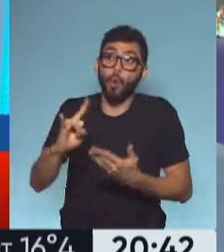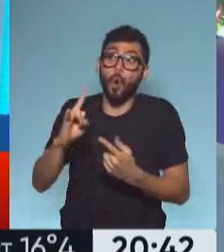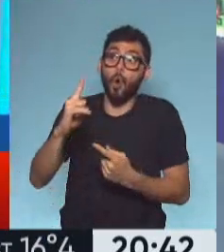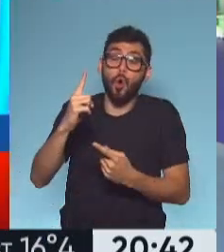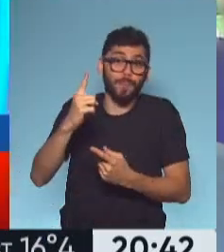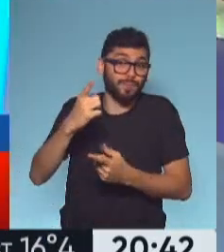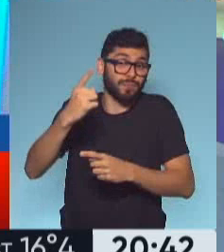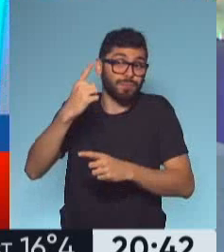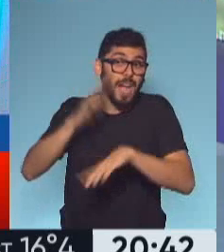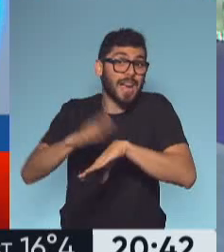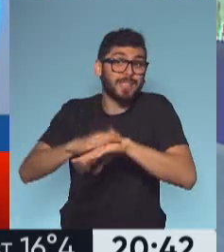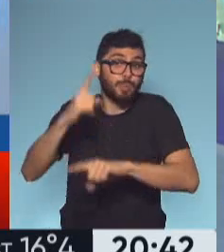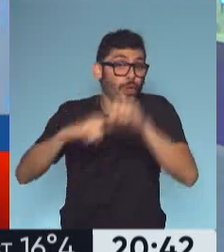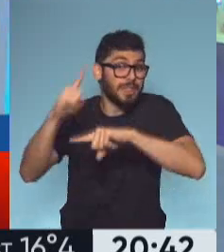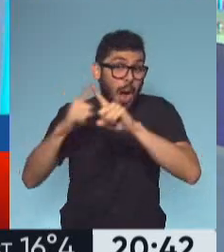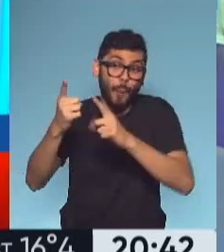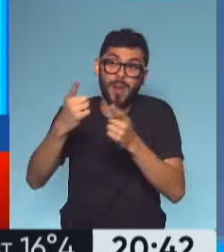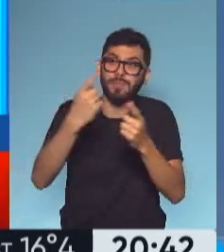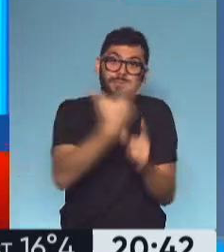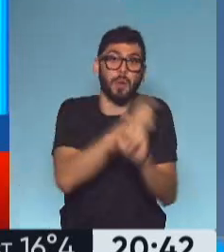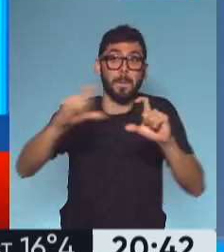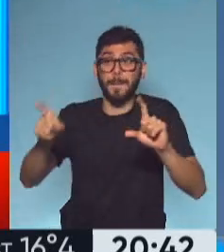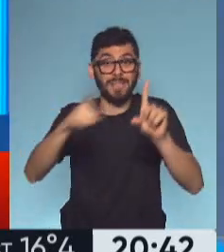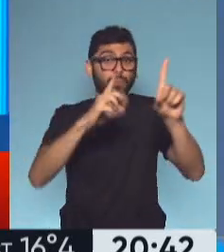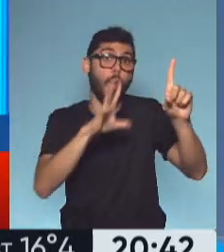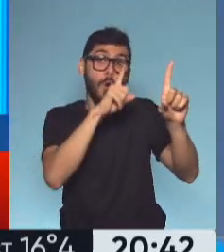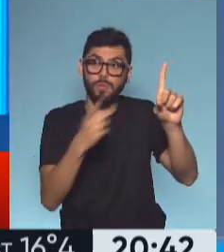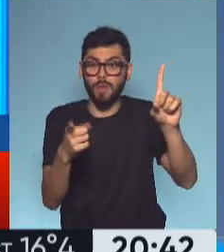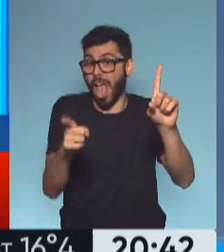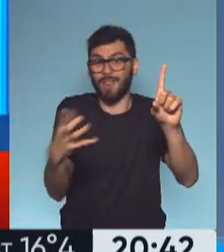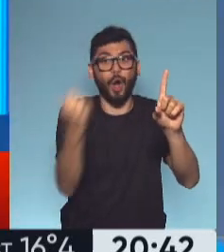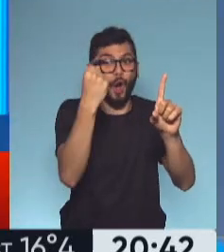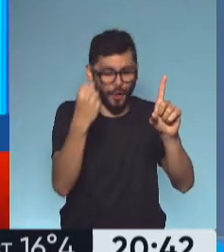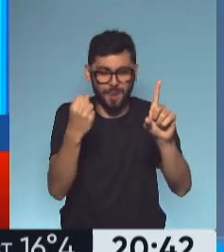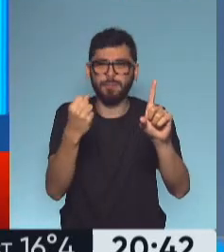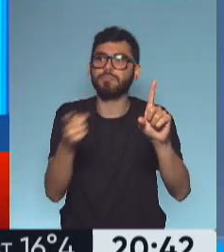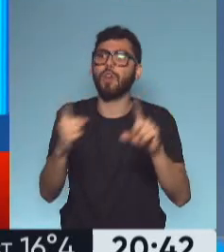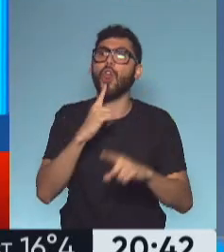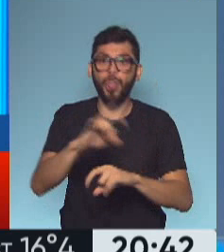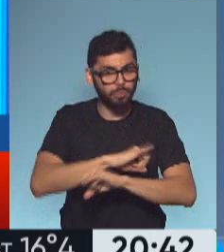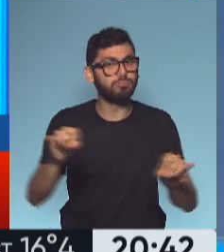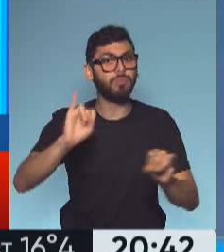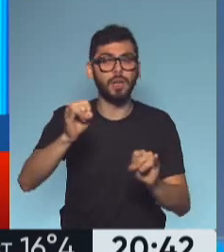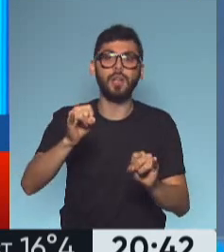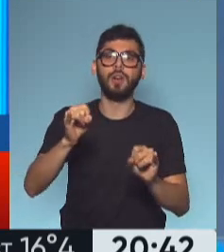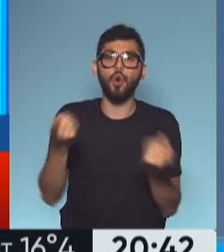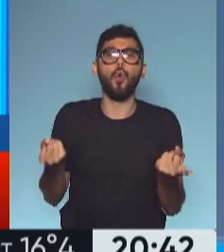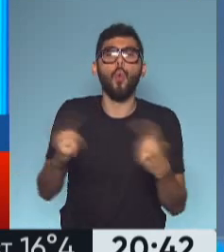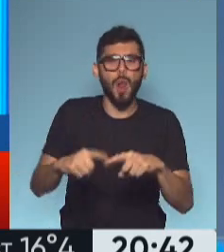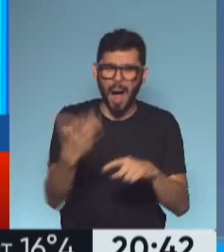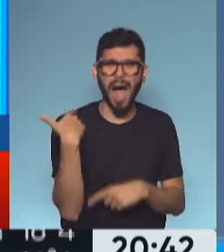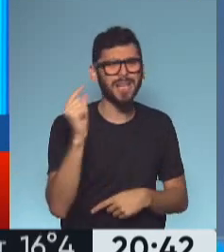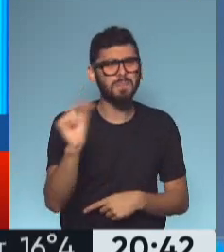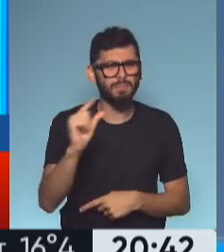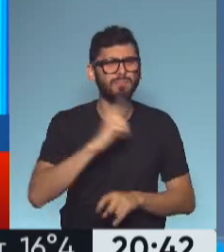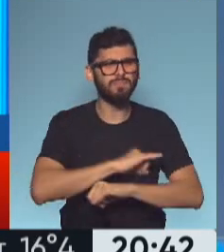para la Argentina, porque así lo hizo con el Instituto Gamaleya en Moscú. Confirmó que están reactivadas, algo que contamos acá en el noticiero hace